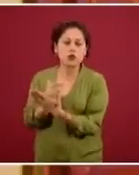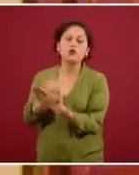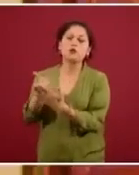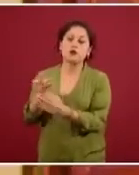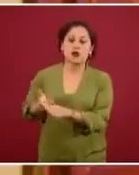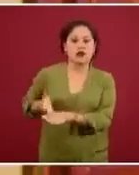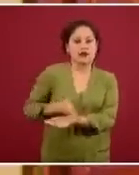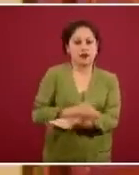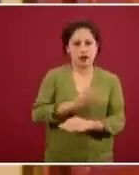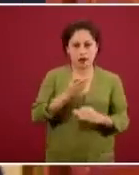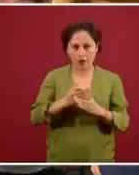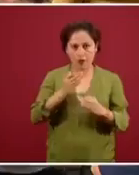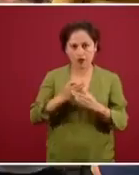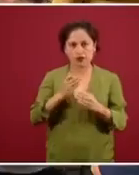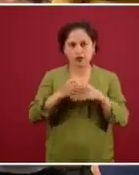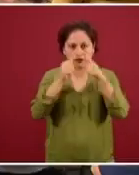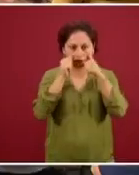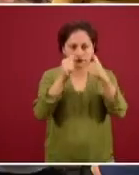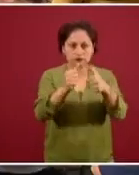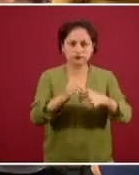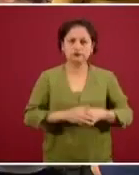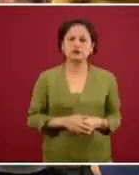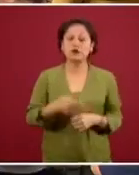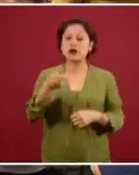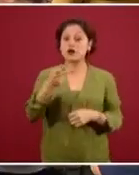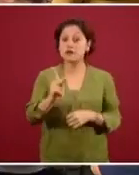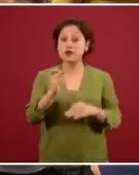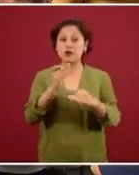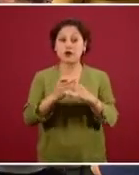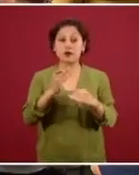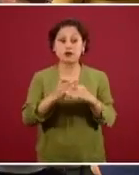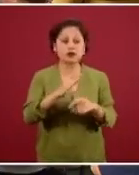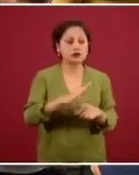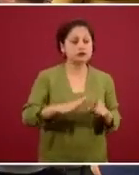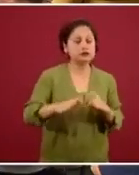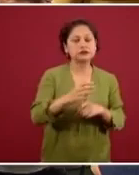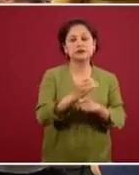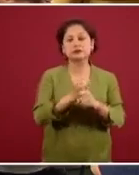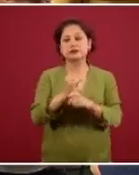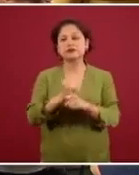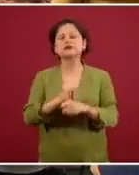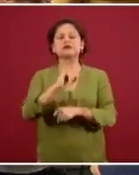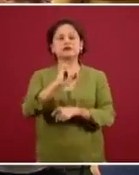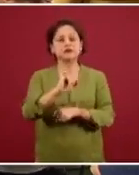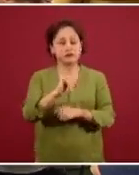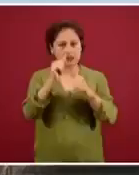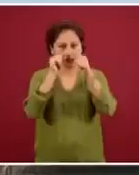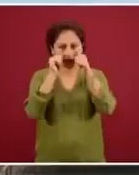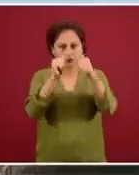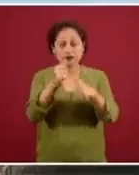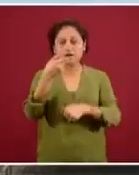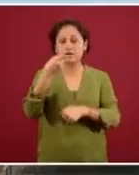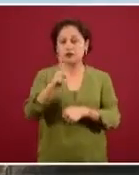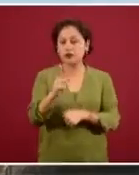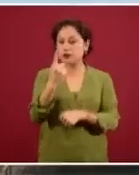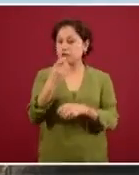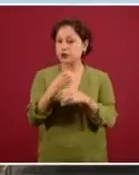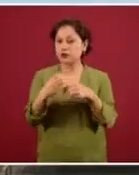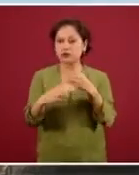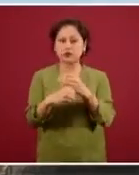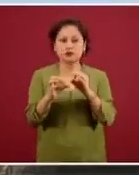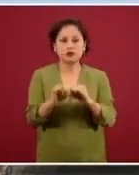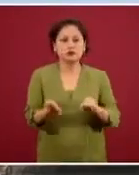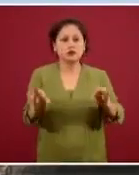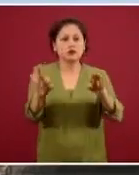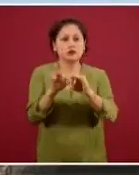estamos enfrentando a este panorama que les he comentado, pero no hay que olvidar un punto muy importante. La donación